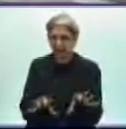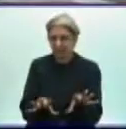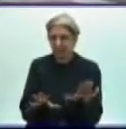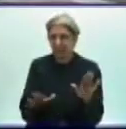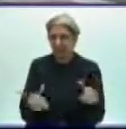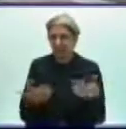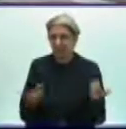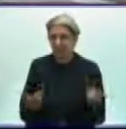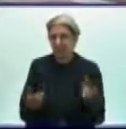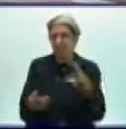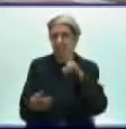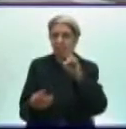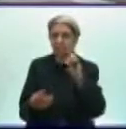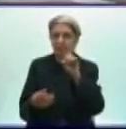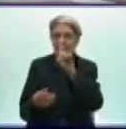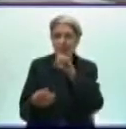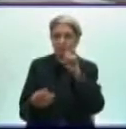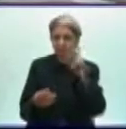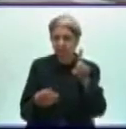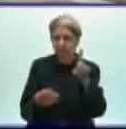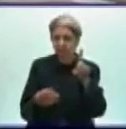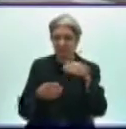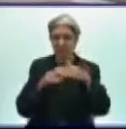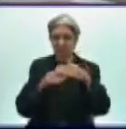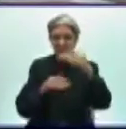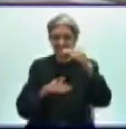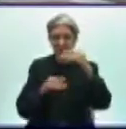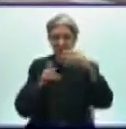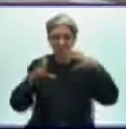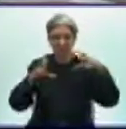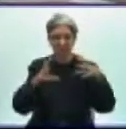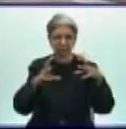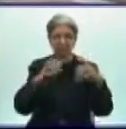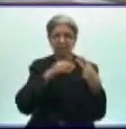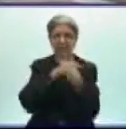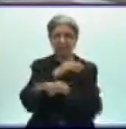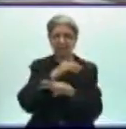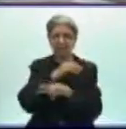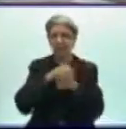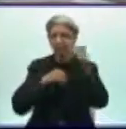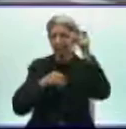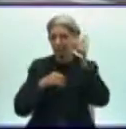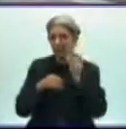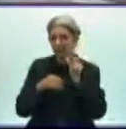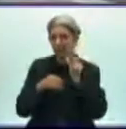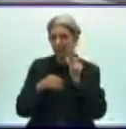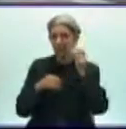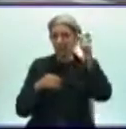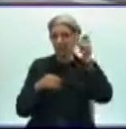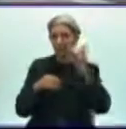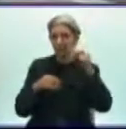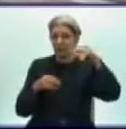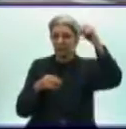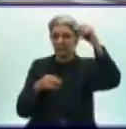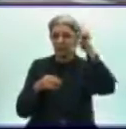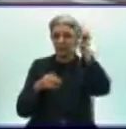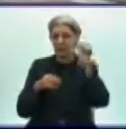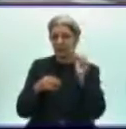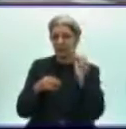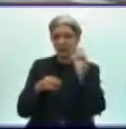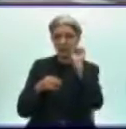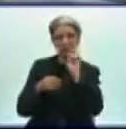en el año 2011, la separación de Sudán en dos porciones, en Sudán del Norte y Sudán del Sur. Por eso vamos a recordarlo acá en